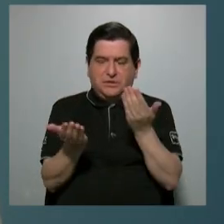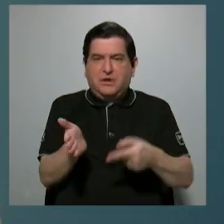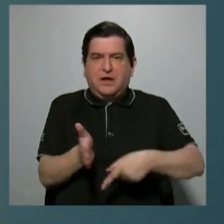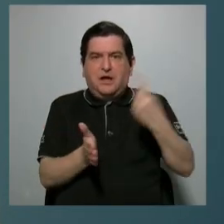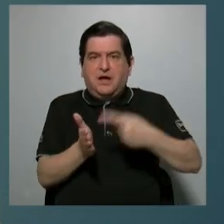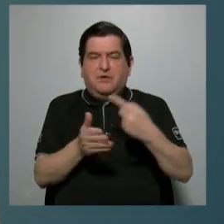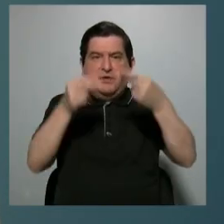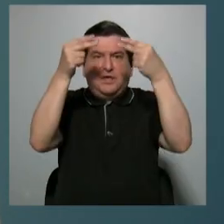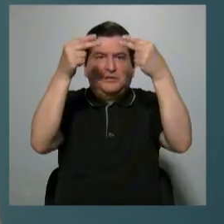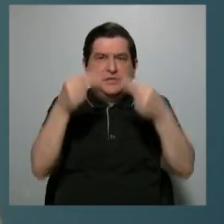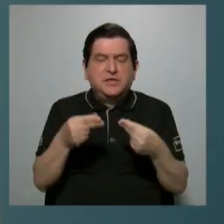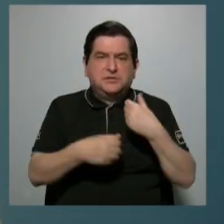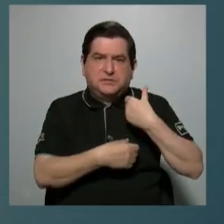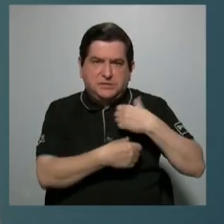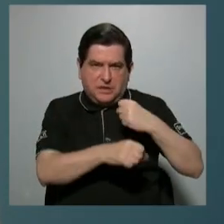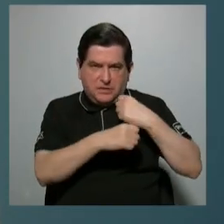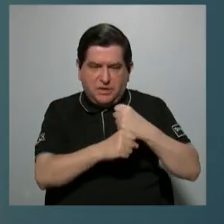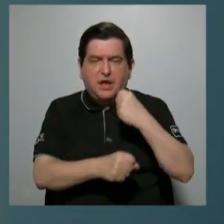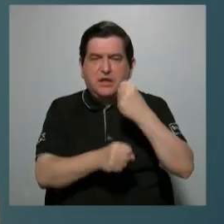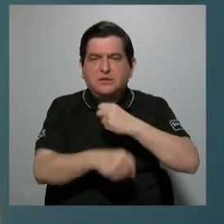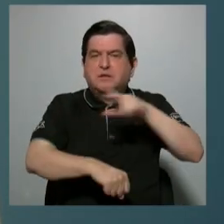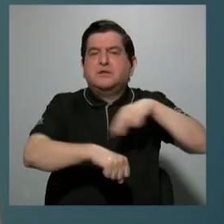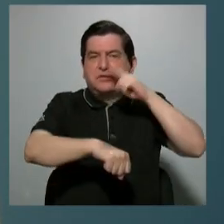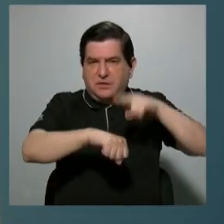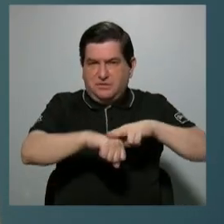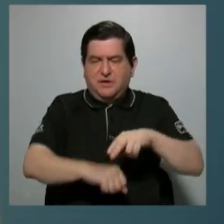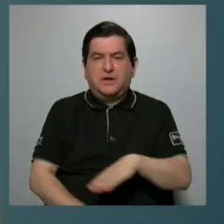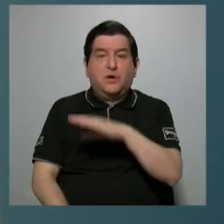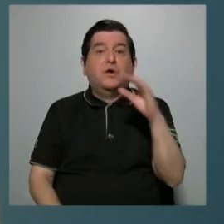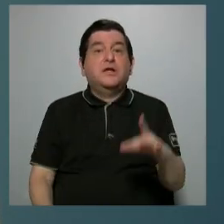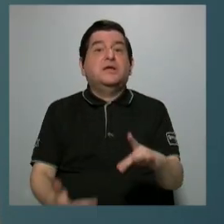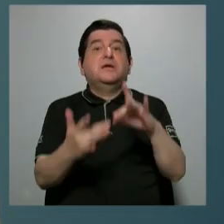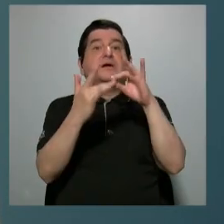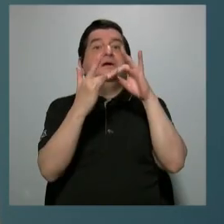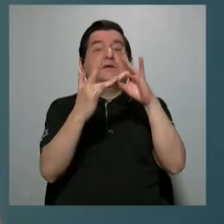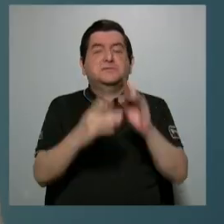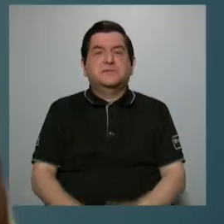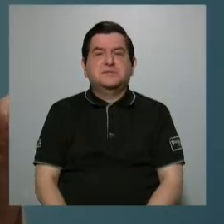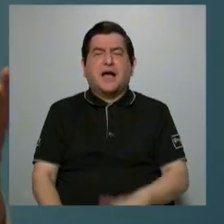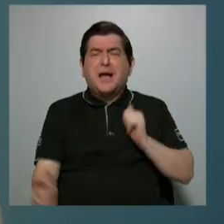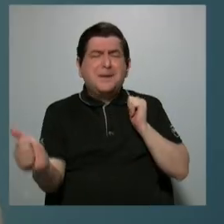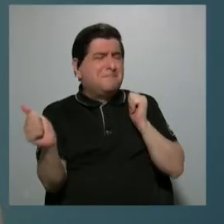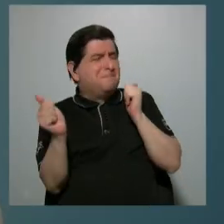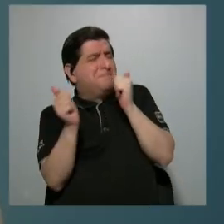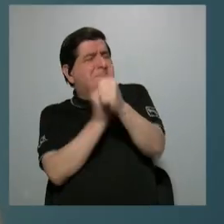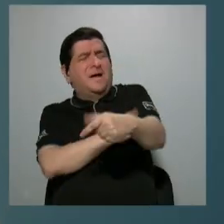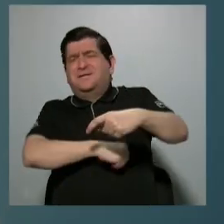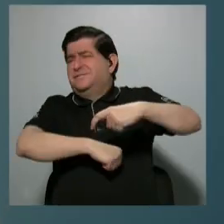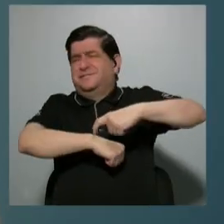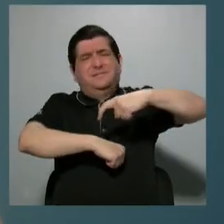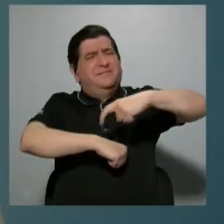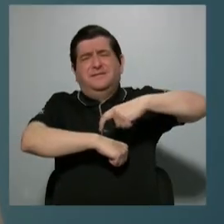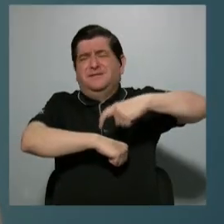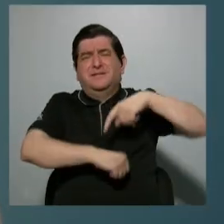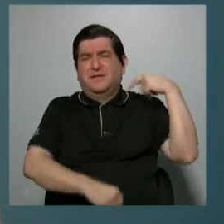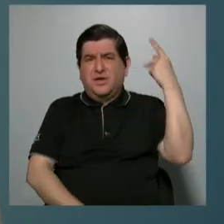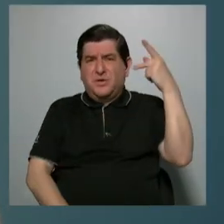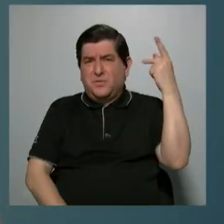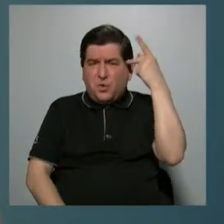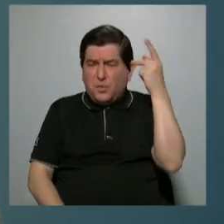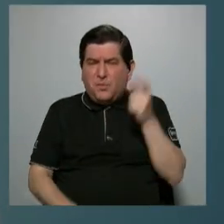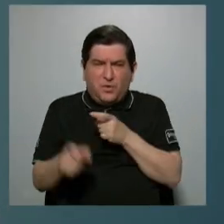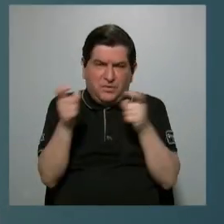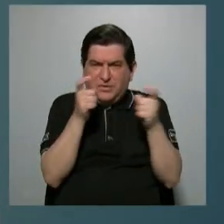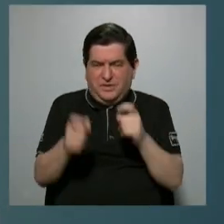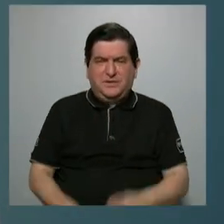el presupuesto municipal de obras regular, y sobre todo trascienden por mucho los periodos político-administrativos